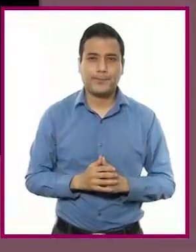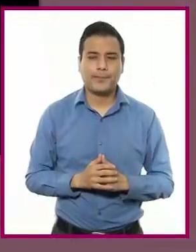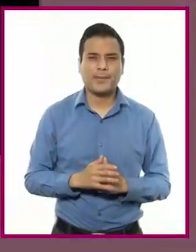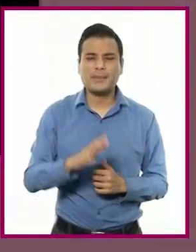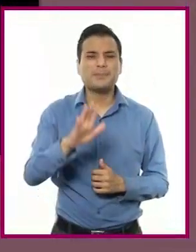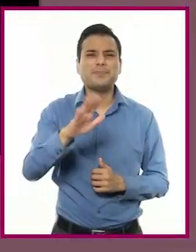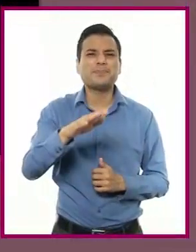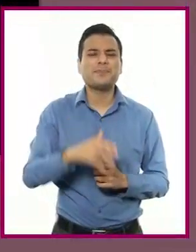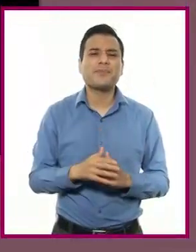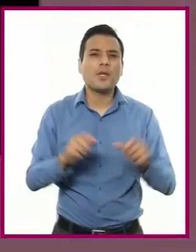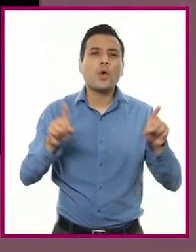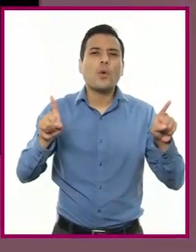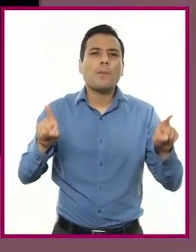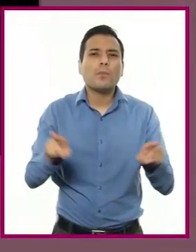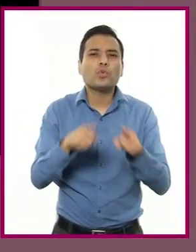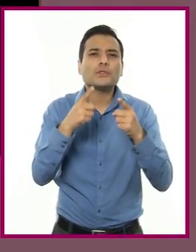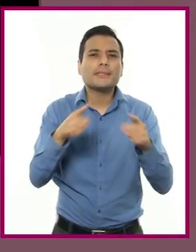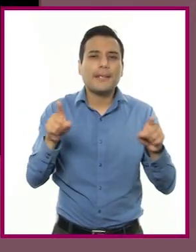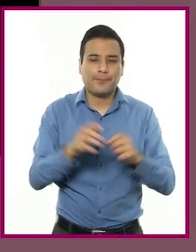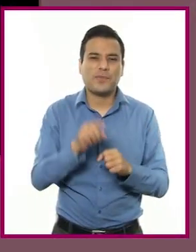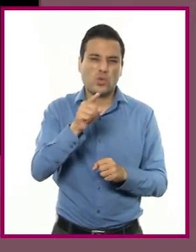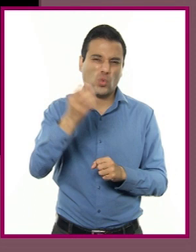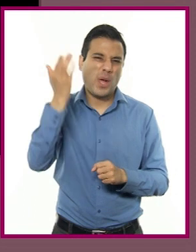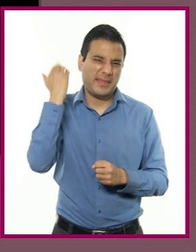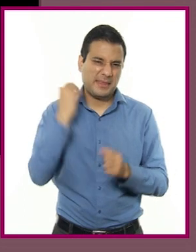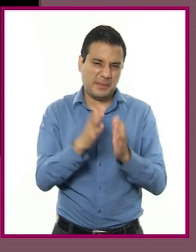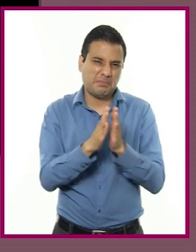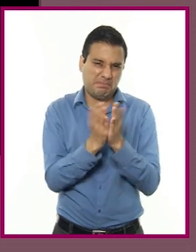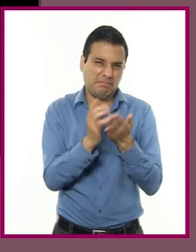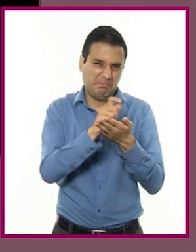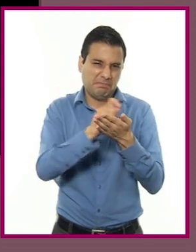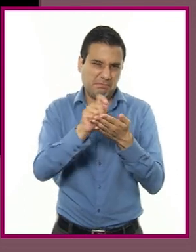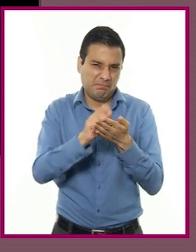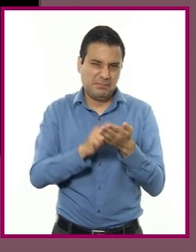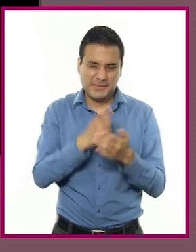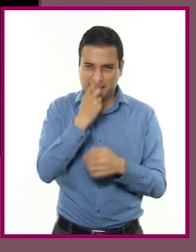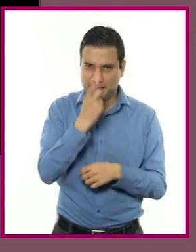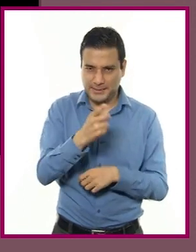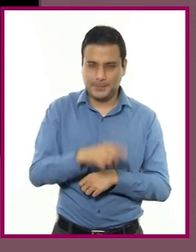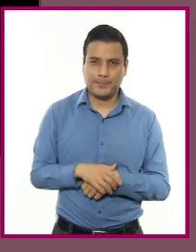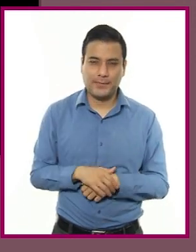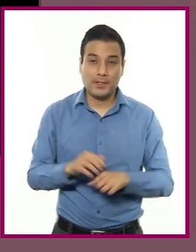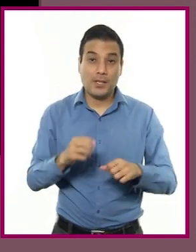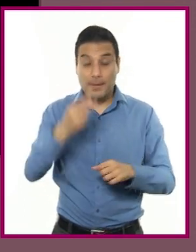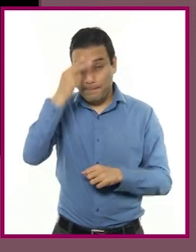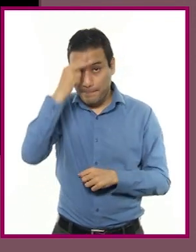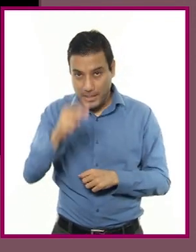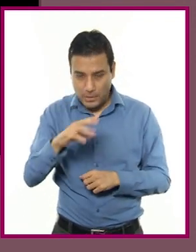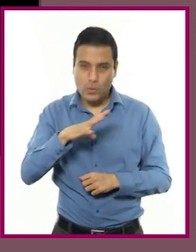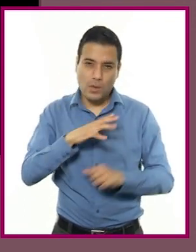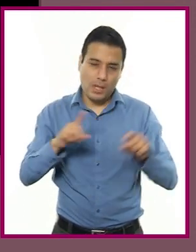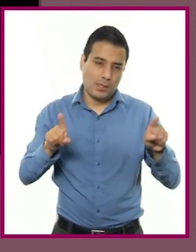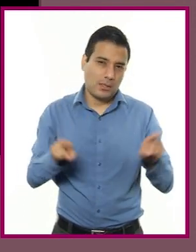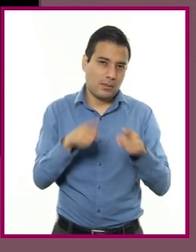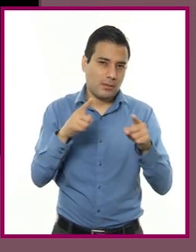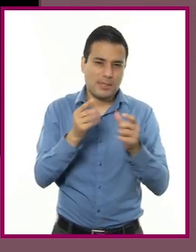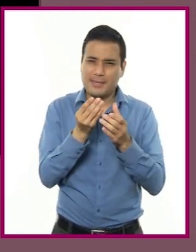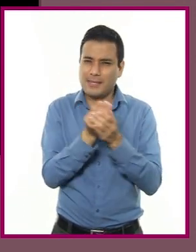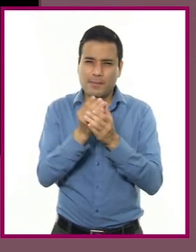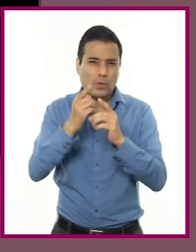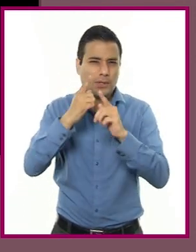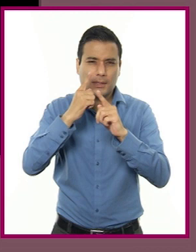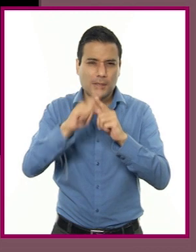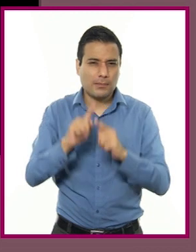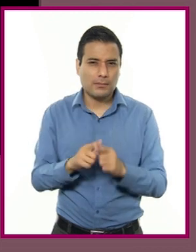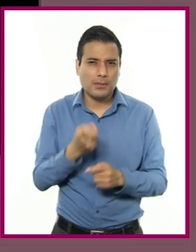a la música, en algunas de sus publicaciones usted habla de la diversidad musical en México. ¿Cómo es